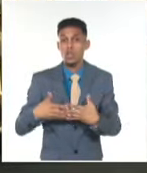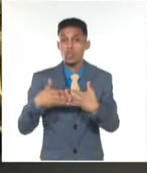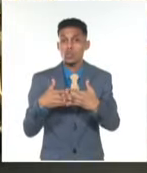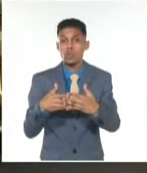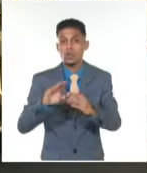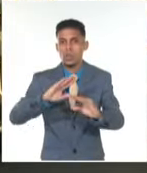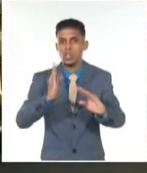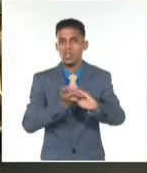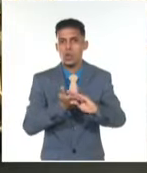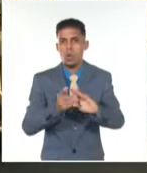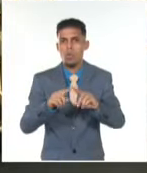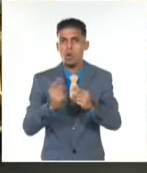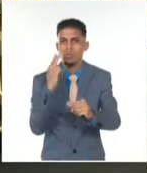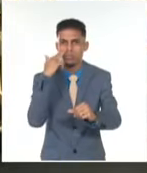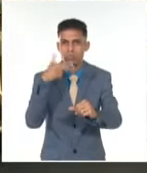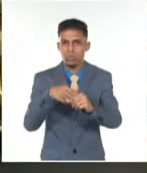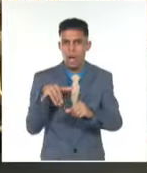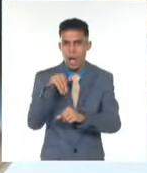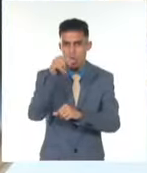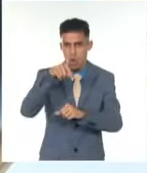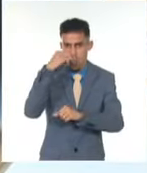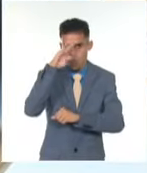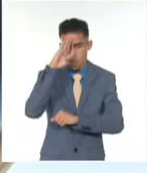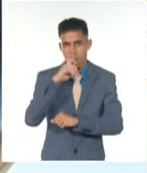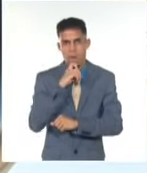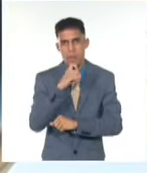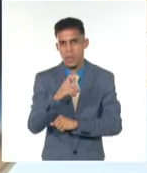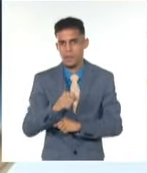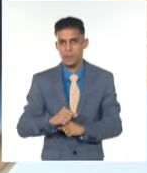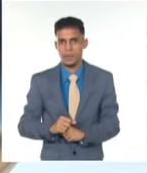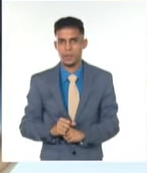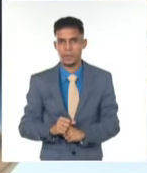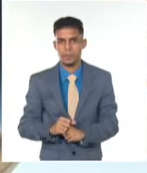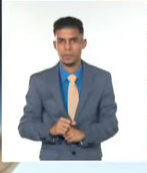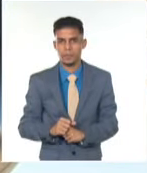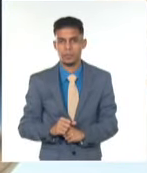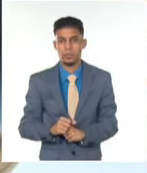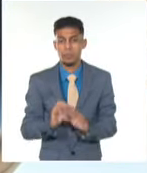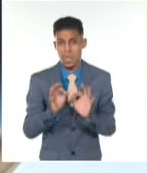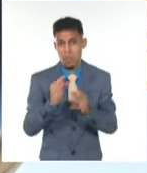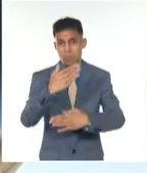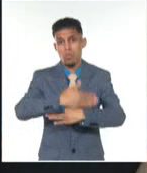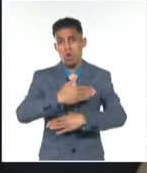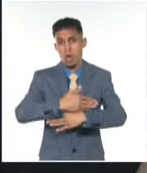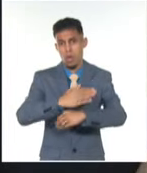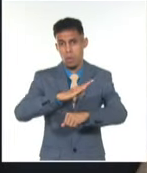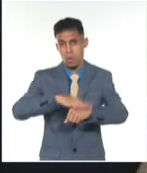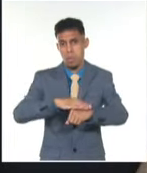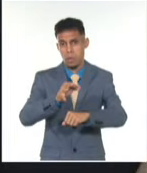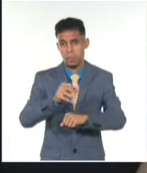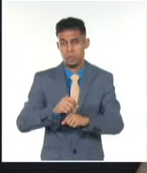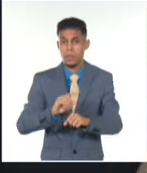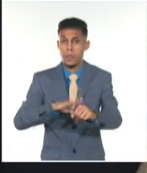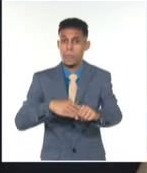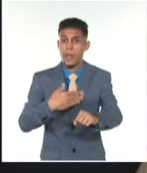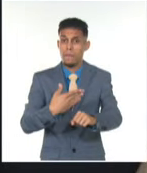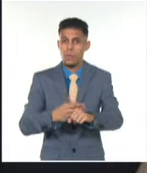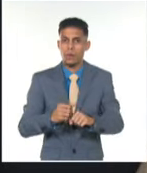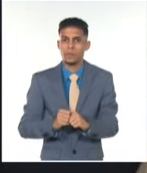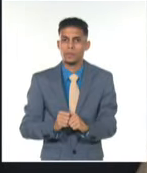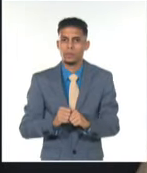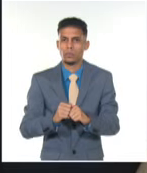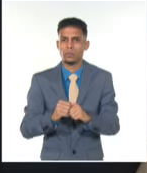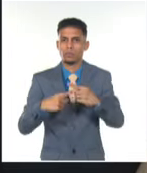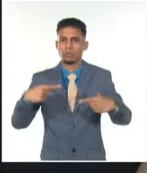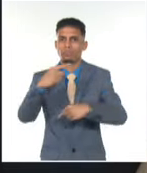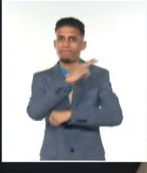argentino, consecuencia del carácter extraterritorial del cerco imperial. En otro momento, los máximos